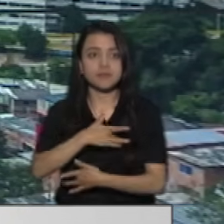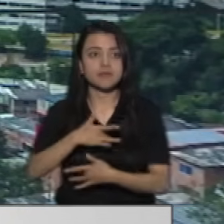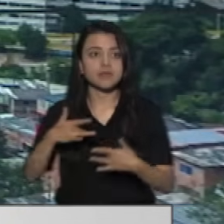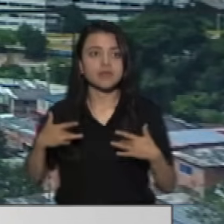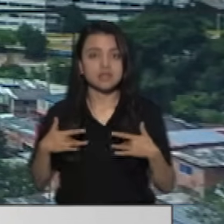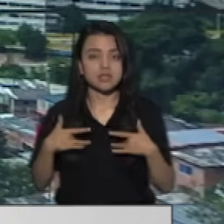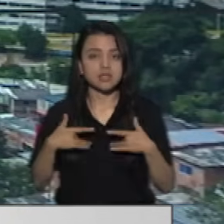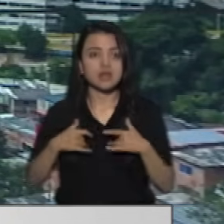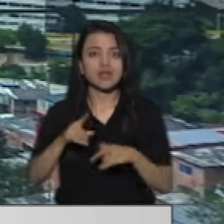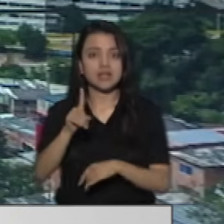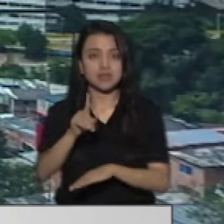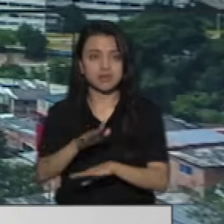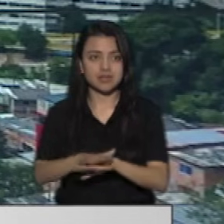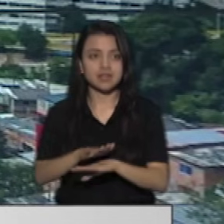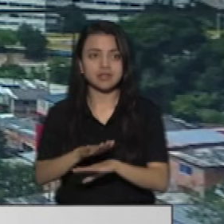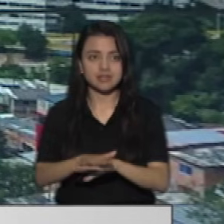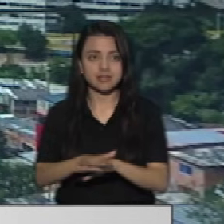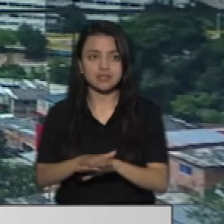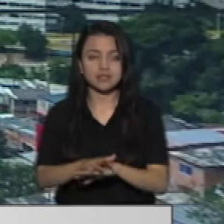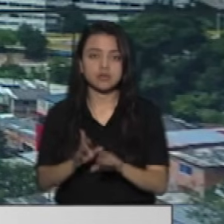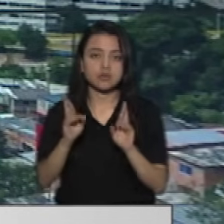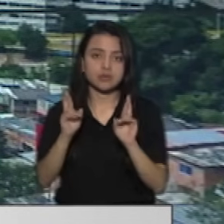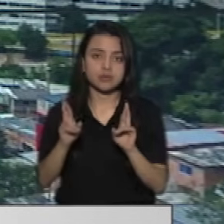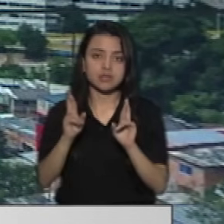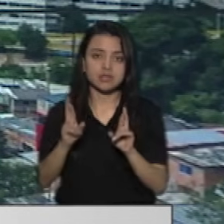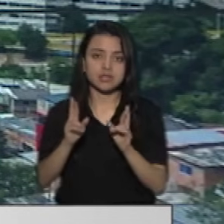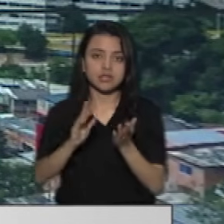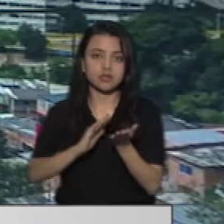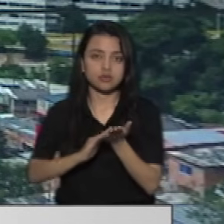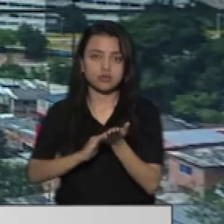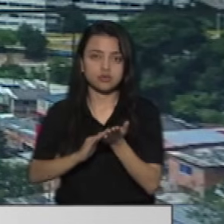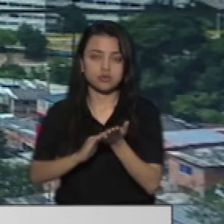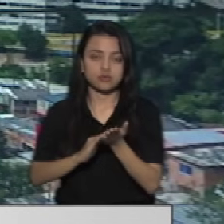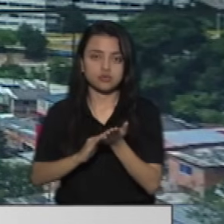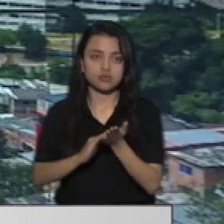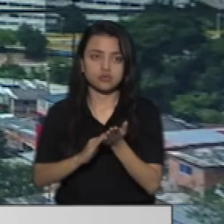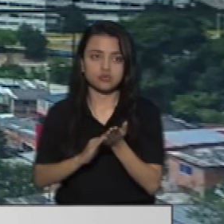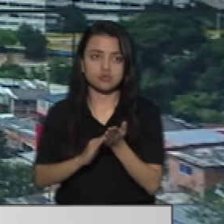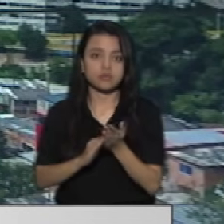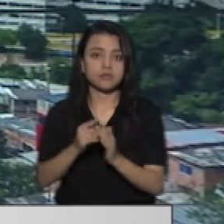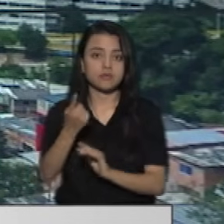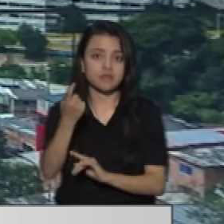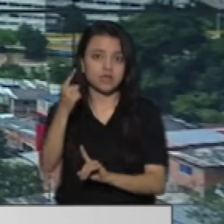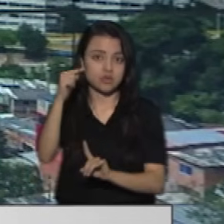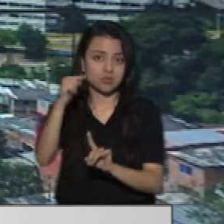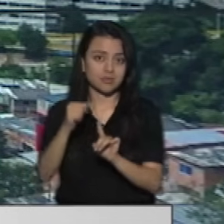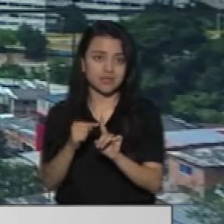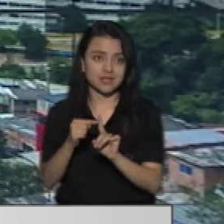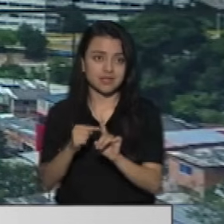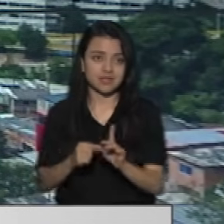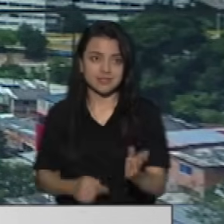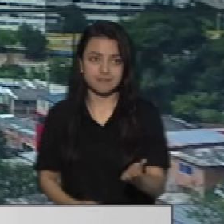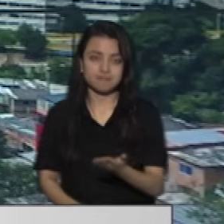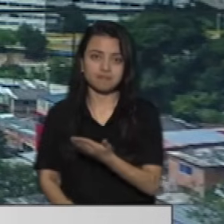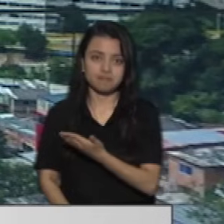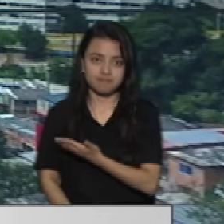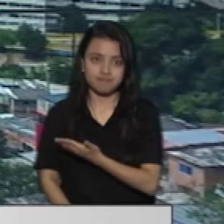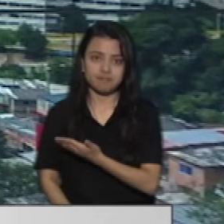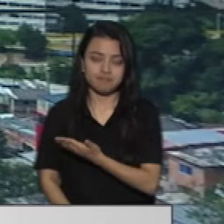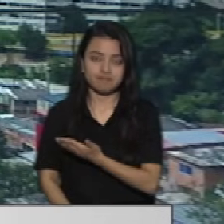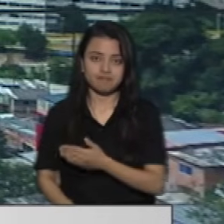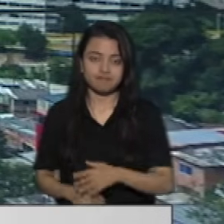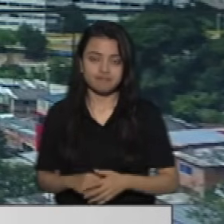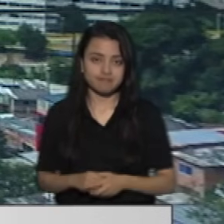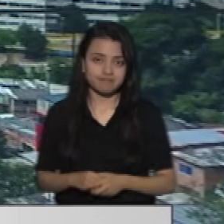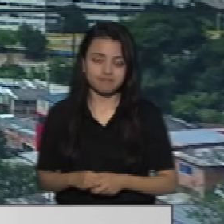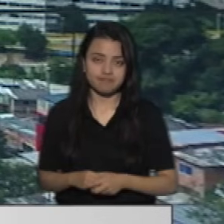debate a la 1:00 p.m. Esperemos qué pasa, pues recordemos que le falta cerca de un mes para que los congresistas nuevamente vayan a receso, y pues